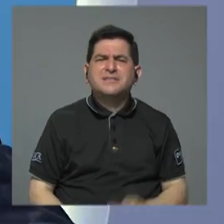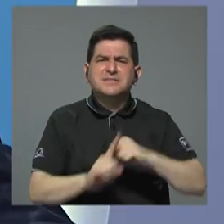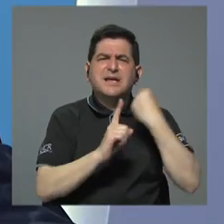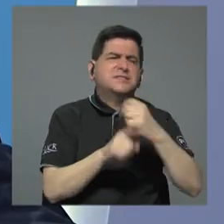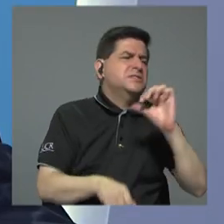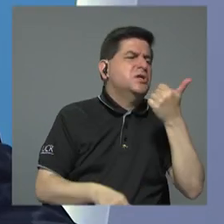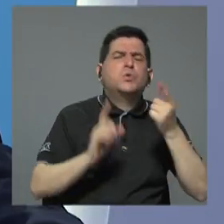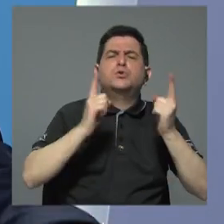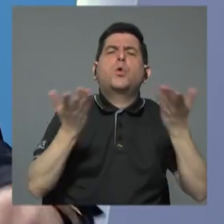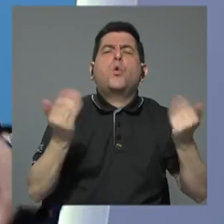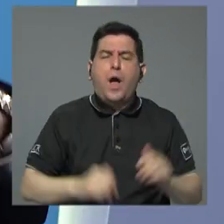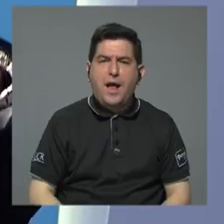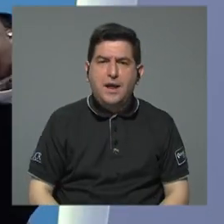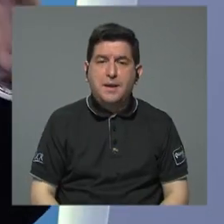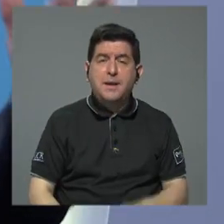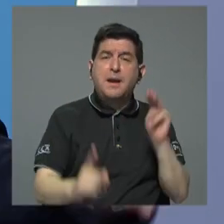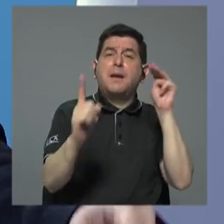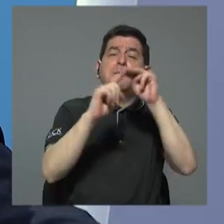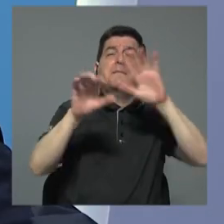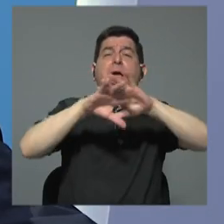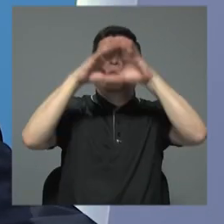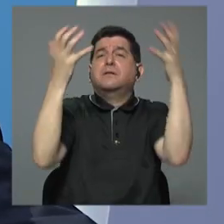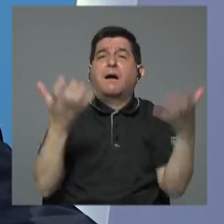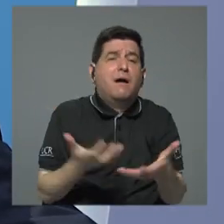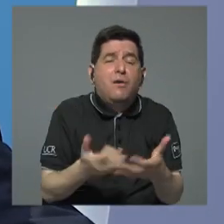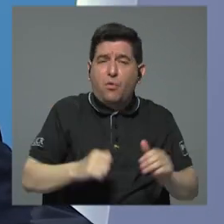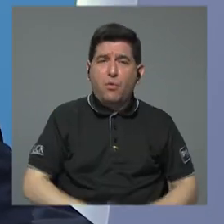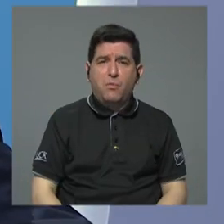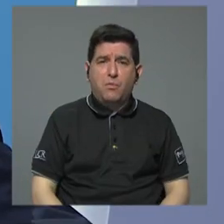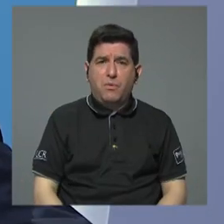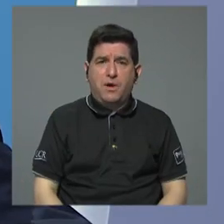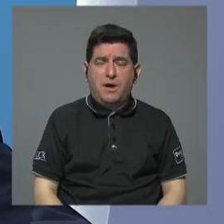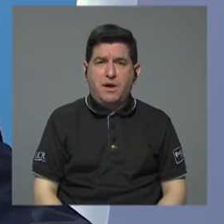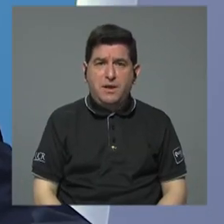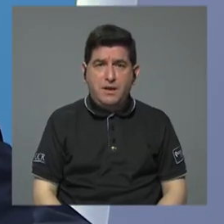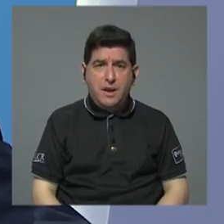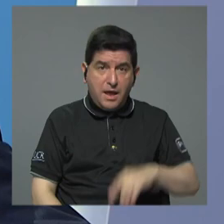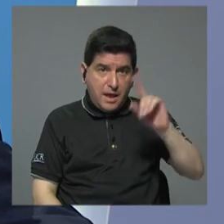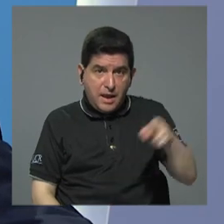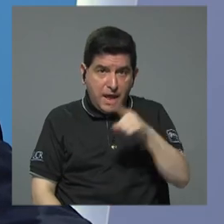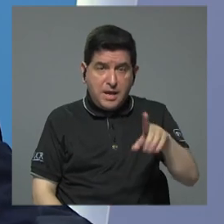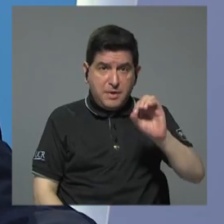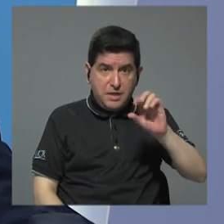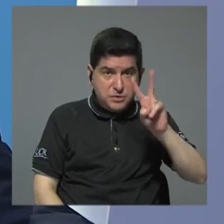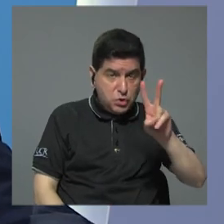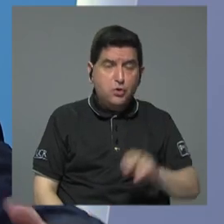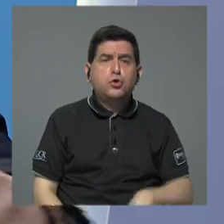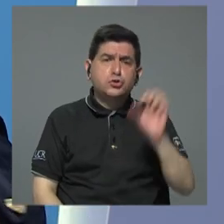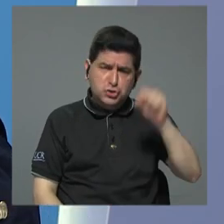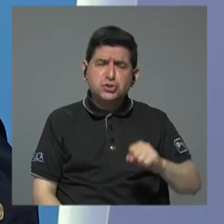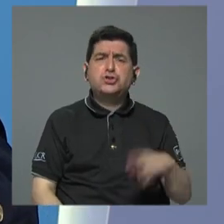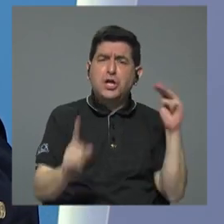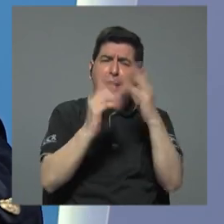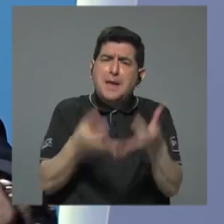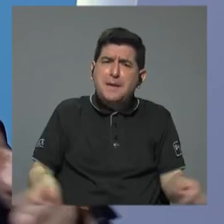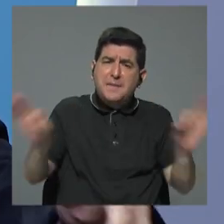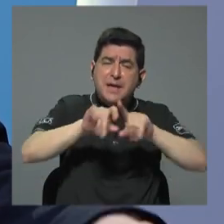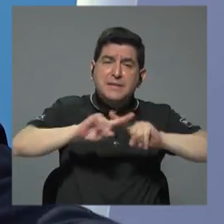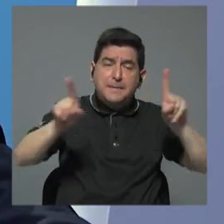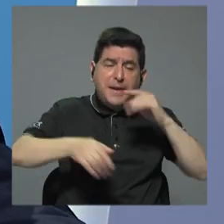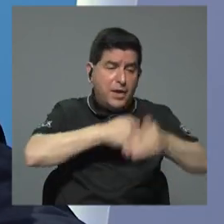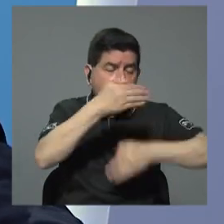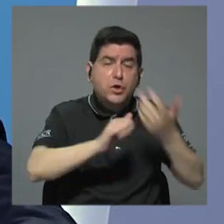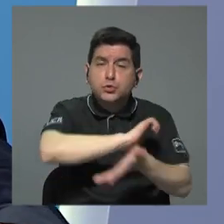ajenas? Bueno, cumplir unas metas globales y estar sacando una banderita. ¿La descarbonización? Sí, es una meta importante, pero lleva